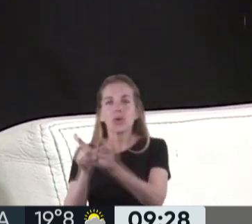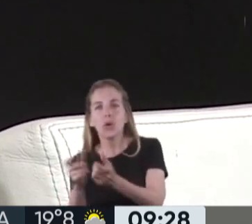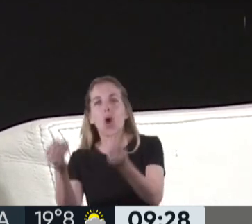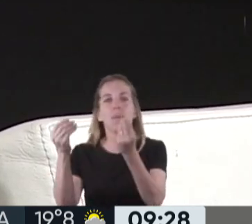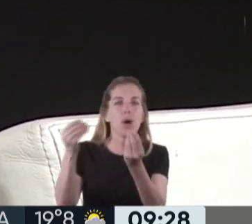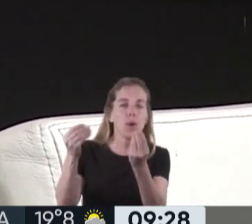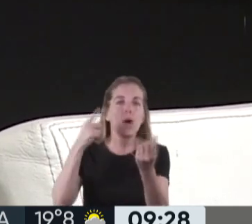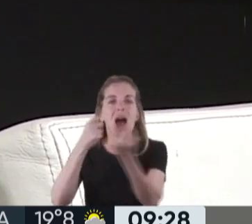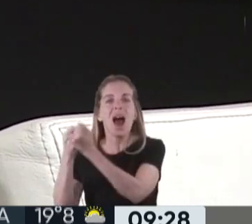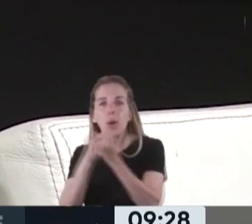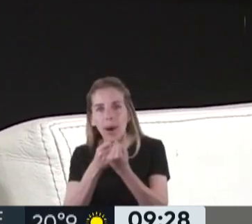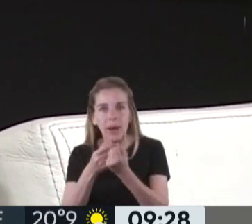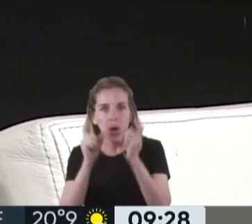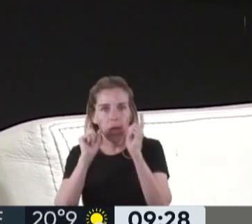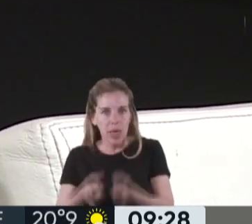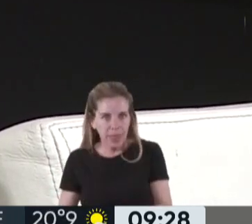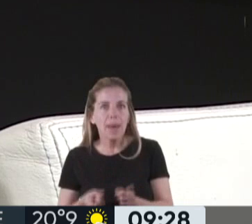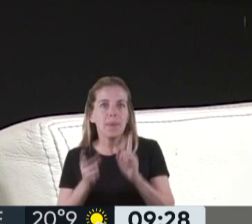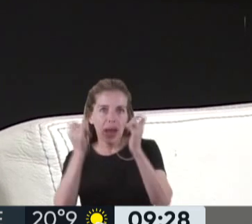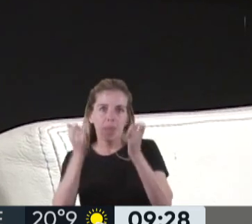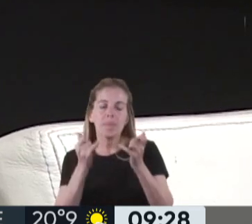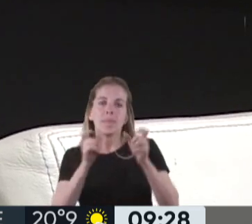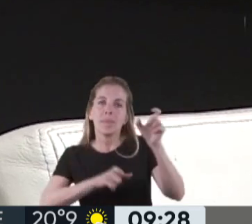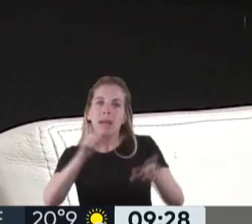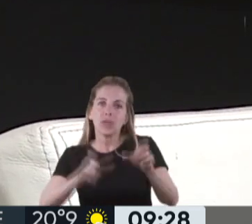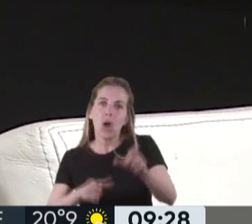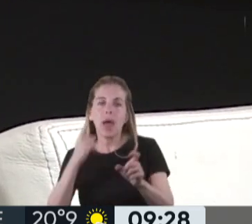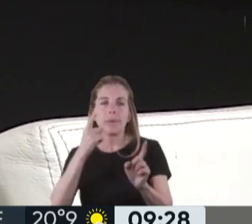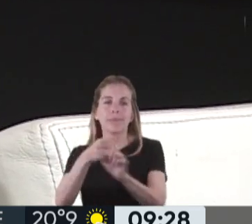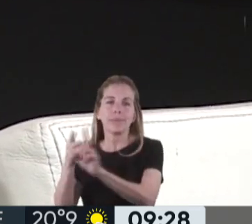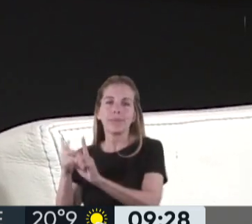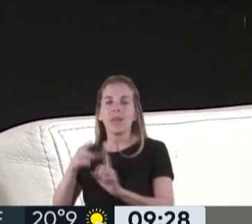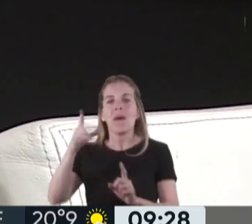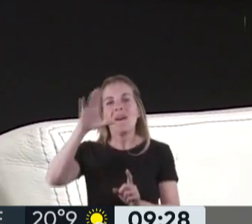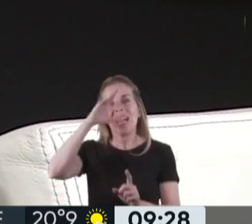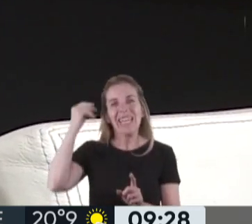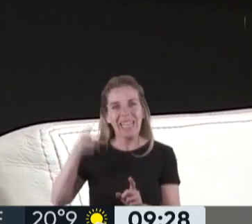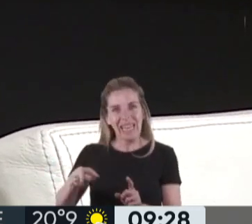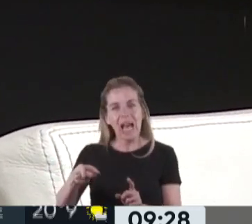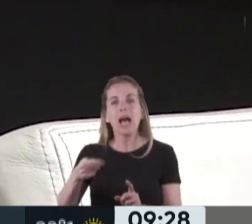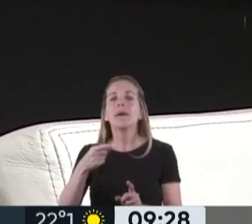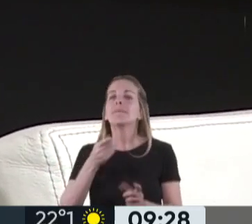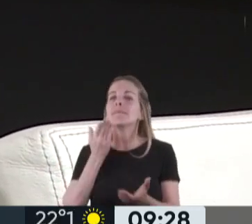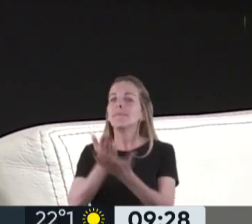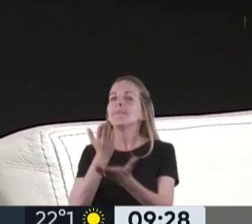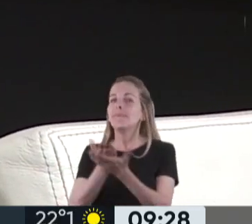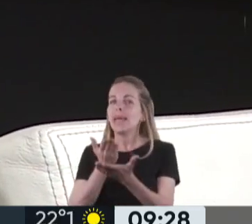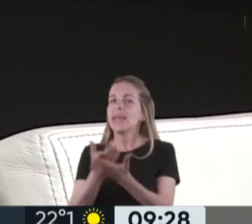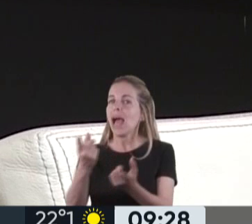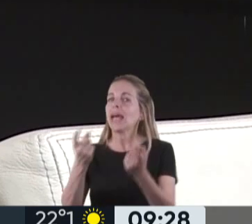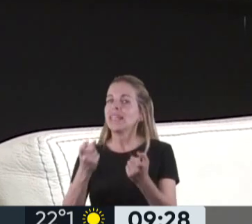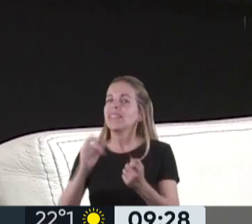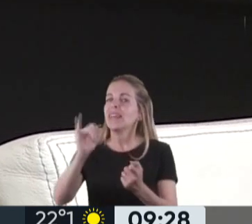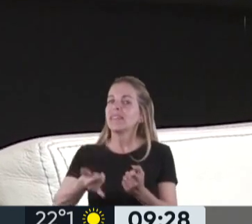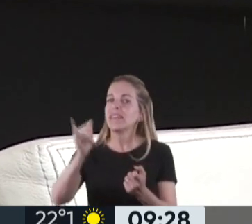sentido, sectores cercanos a la vicepresidenta reclamaban en ese sentido renegociar el acuerdo. Lo dijo Andrés